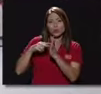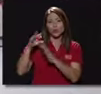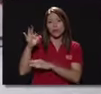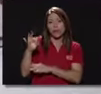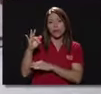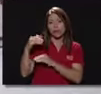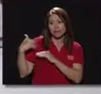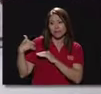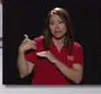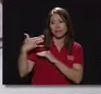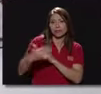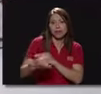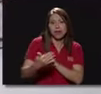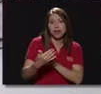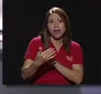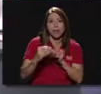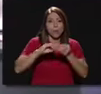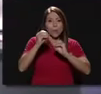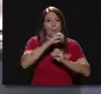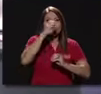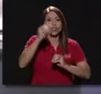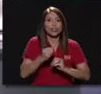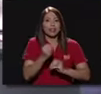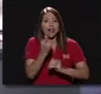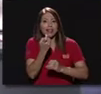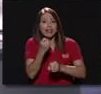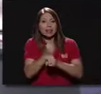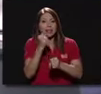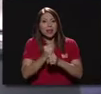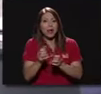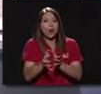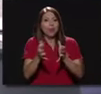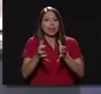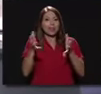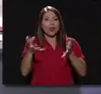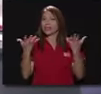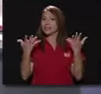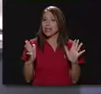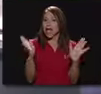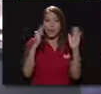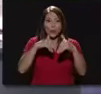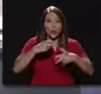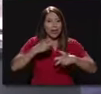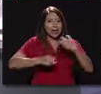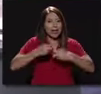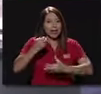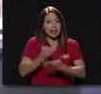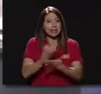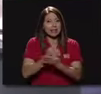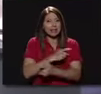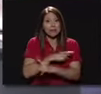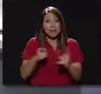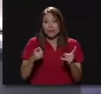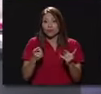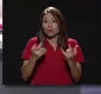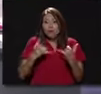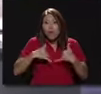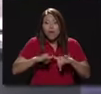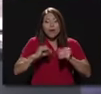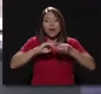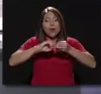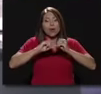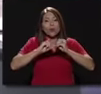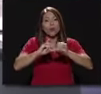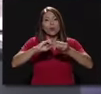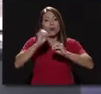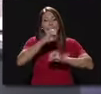El desempleo aumentó, y a pesar de que ya hemos salido de la crisis, el desempleo sigue estando en tasas bastante elevadas. Y eso en parte